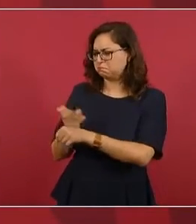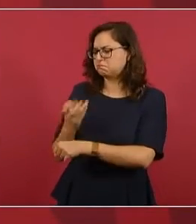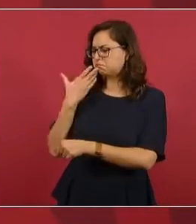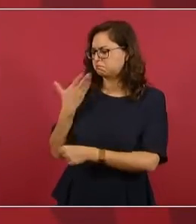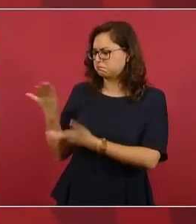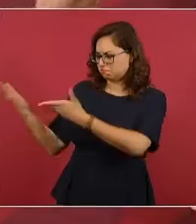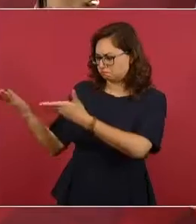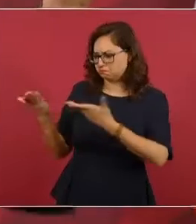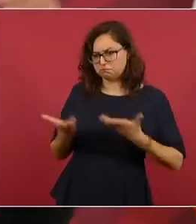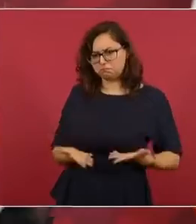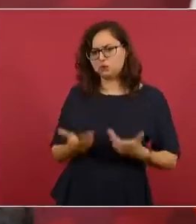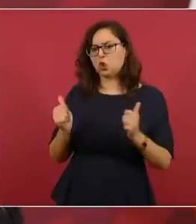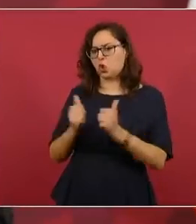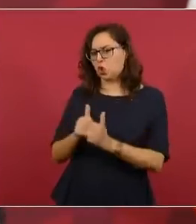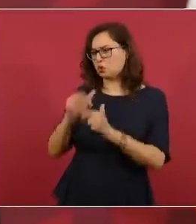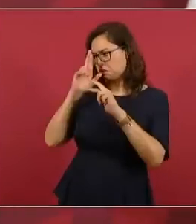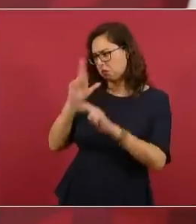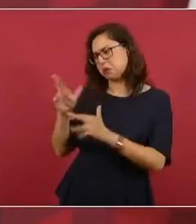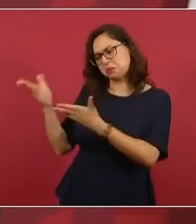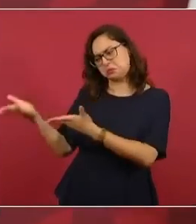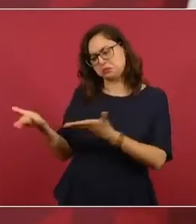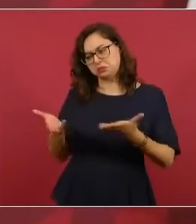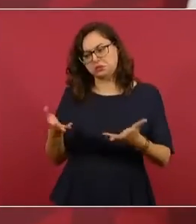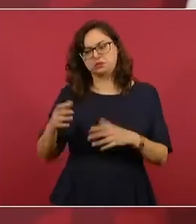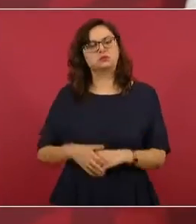va a ir a